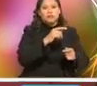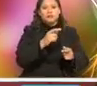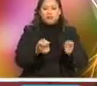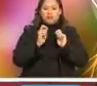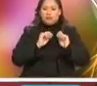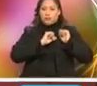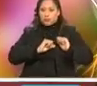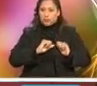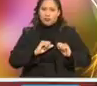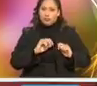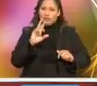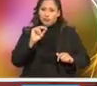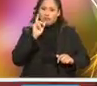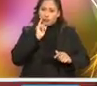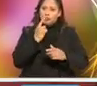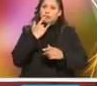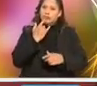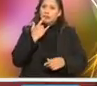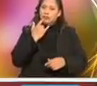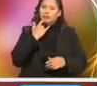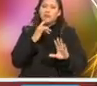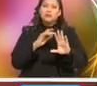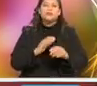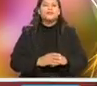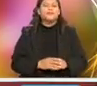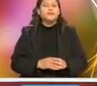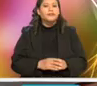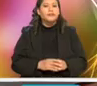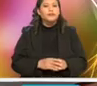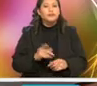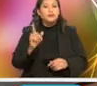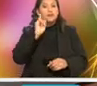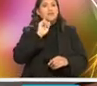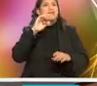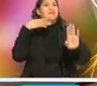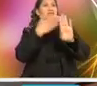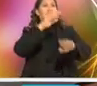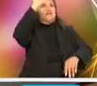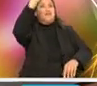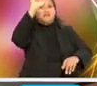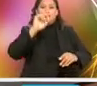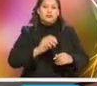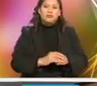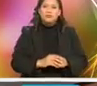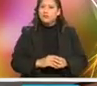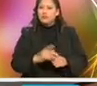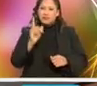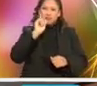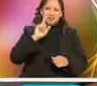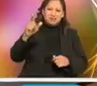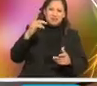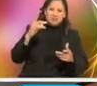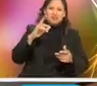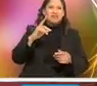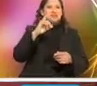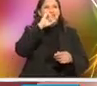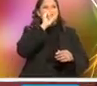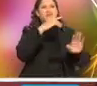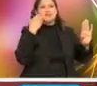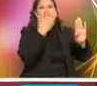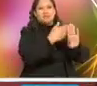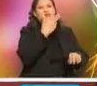que se ha ganado, pero además no es este feminismo que de repente tenemos los hombres la idea de que no, es que las feministas odian a los hombres